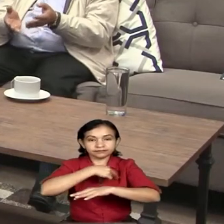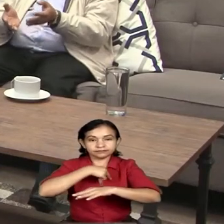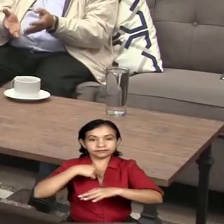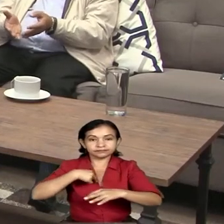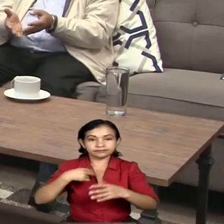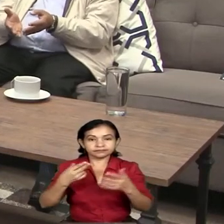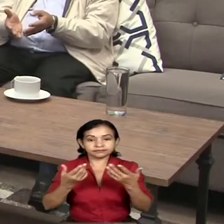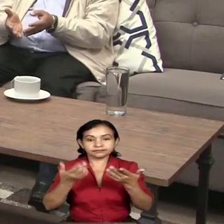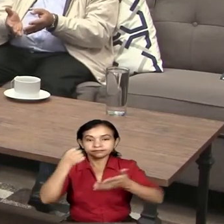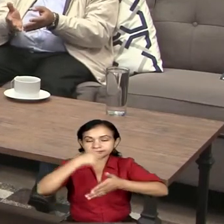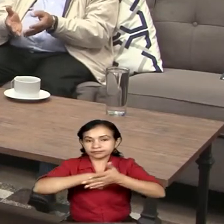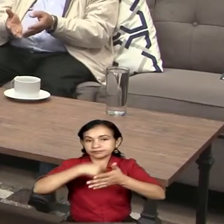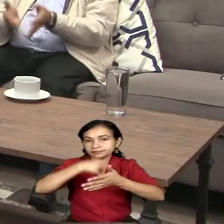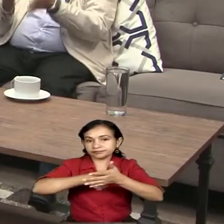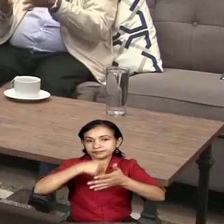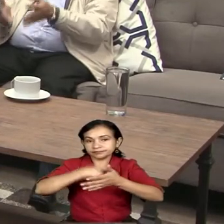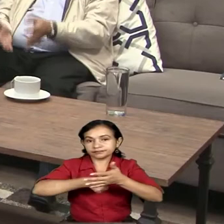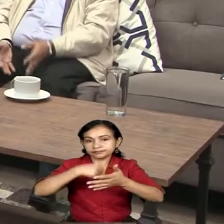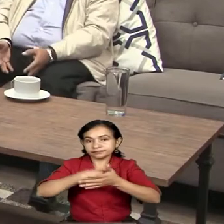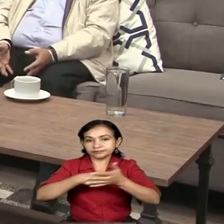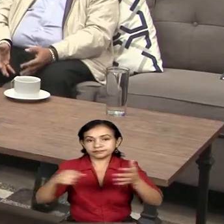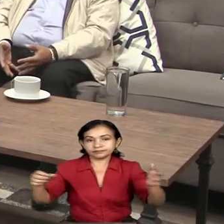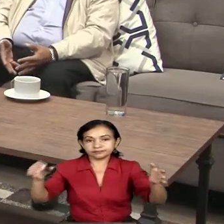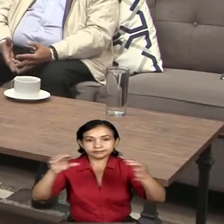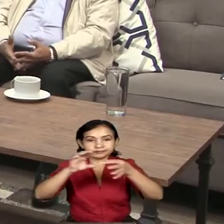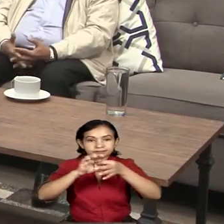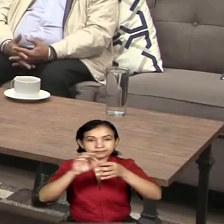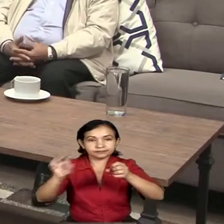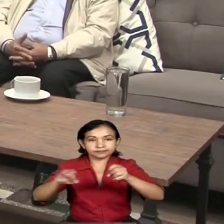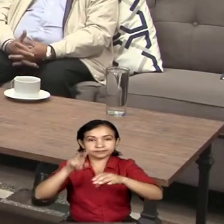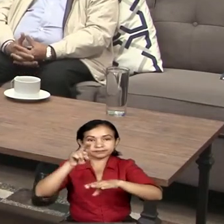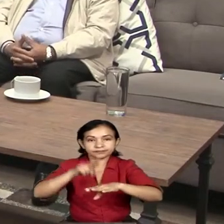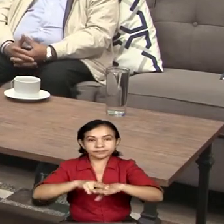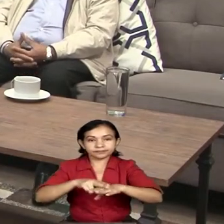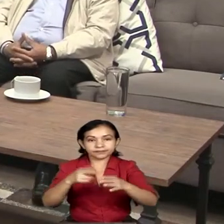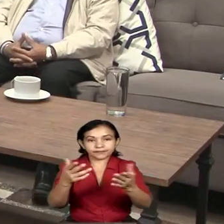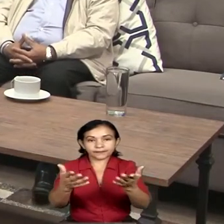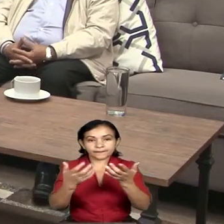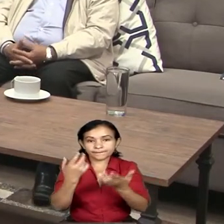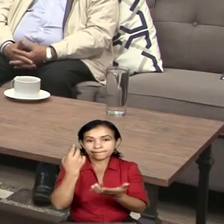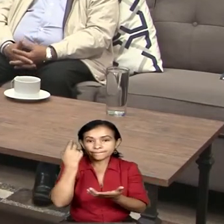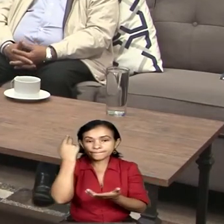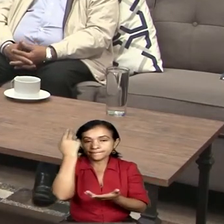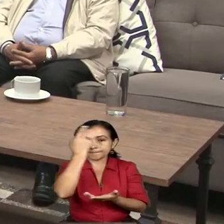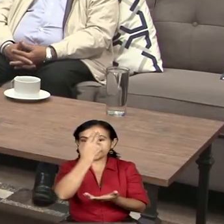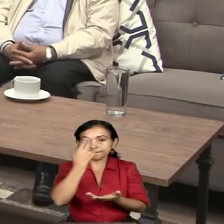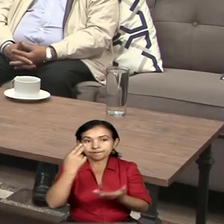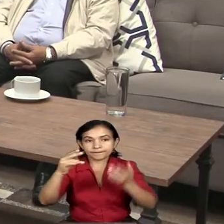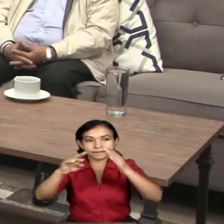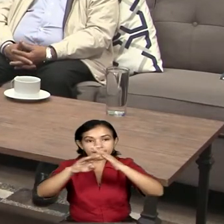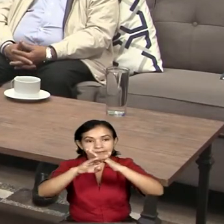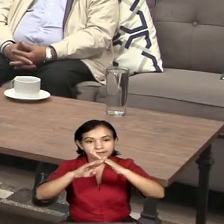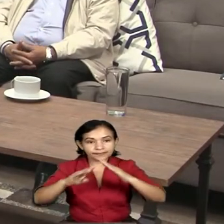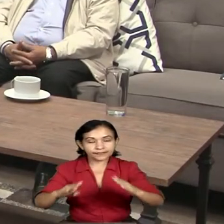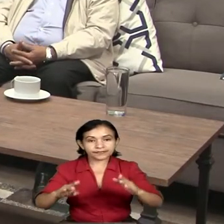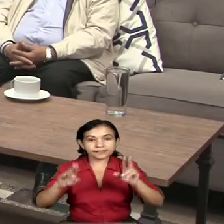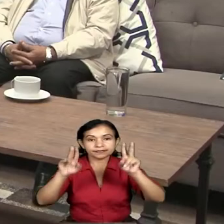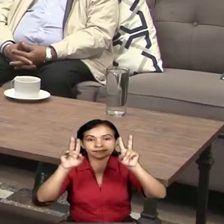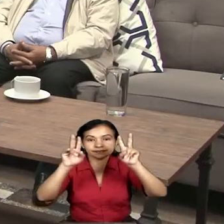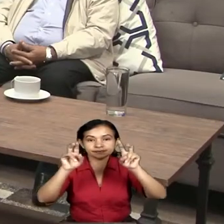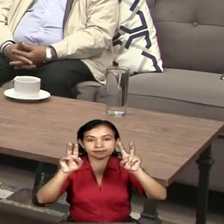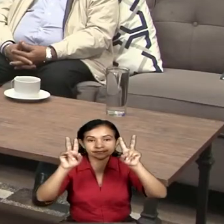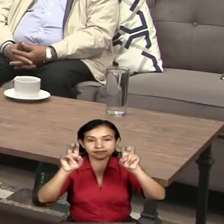y se lucha por esa reconciliación nacional. Y ahí quisiera hacerle una pregunta, y en estos tiempos de paz, dentro de un contexto